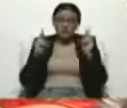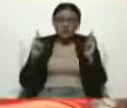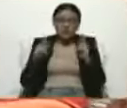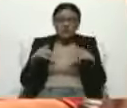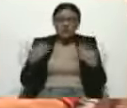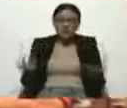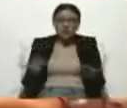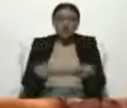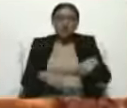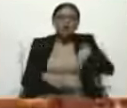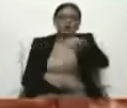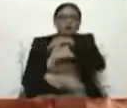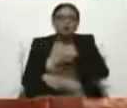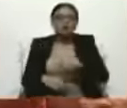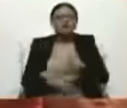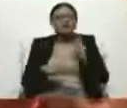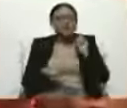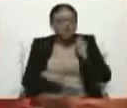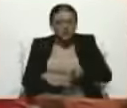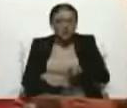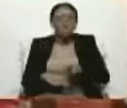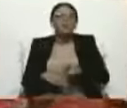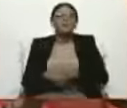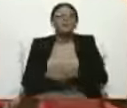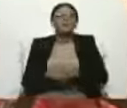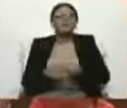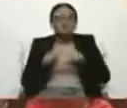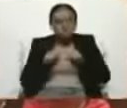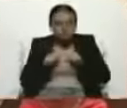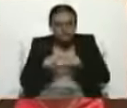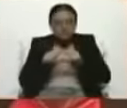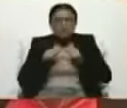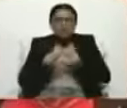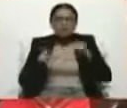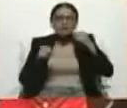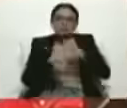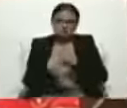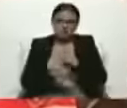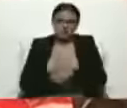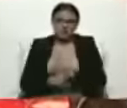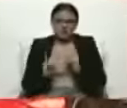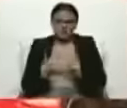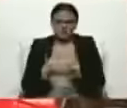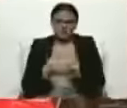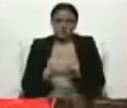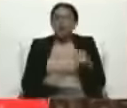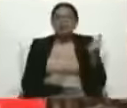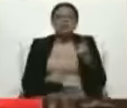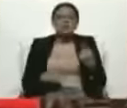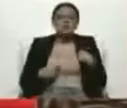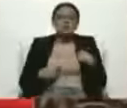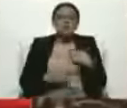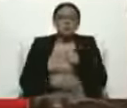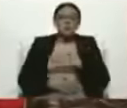contundente, esplendorosa, nosotros tenemos que ir más allá del chavismo.